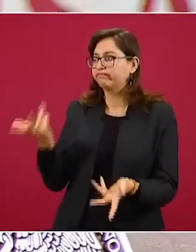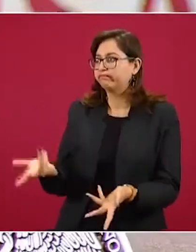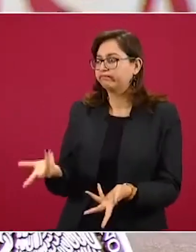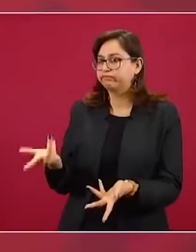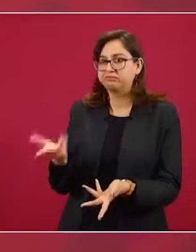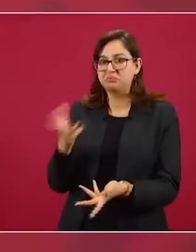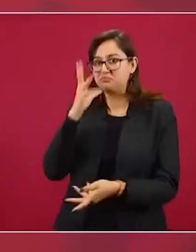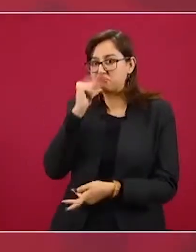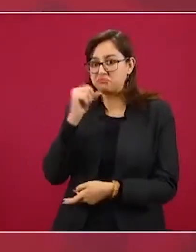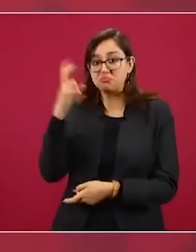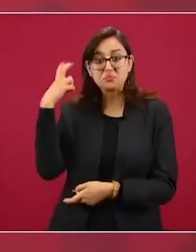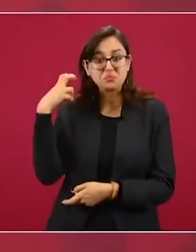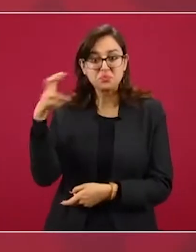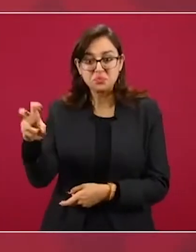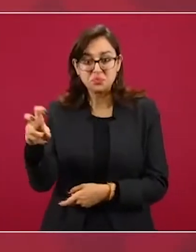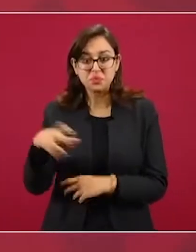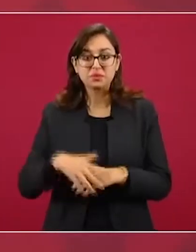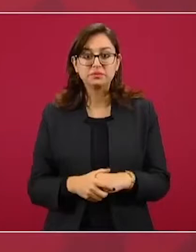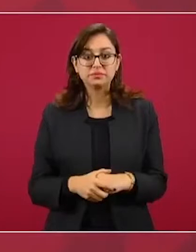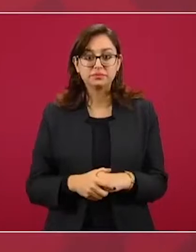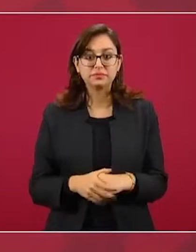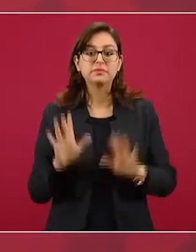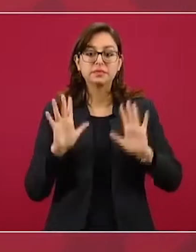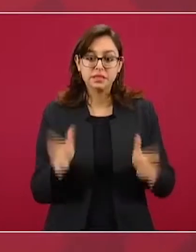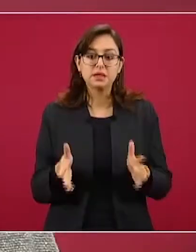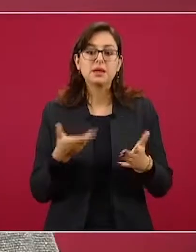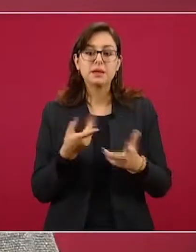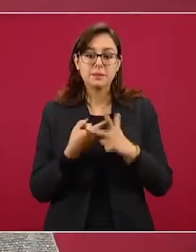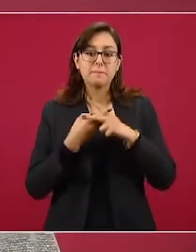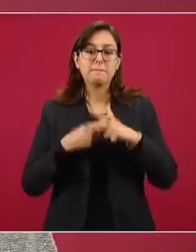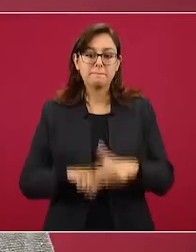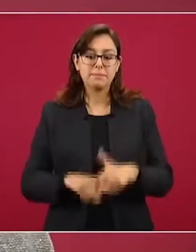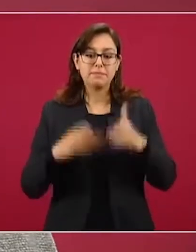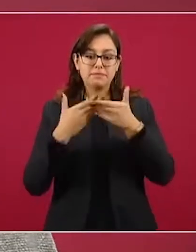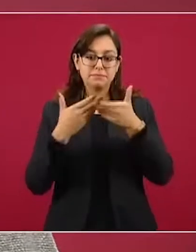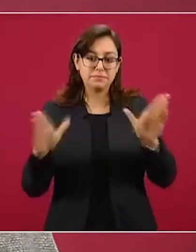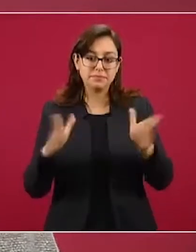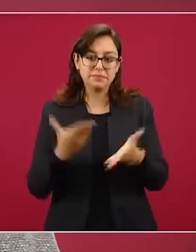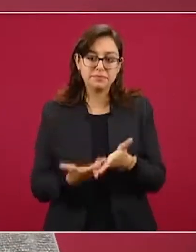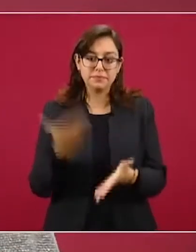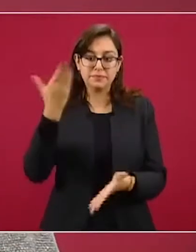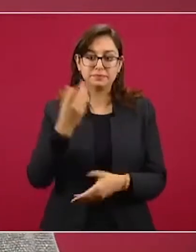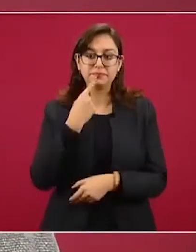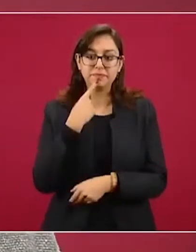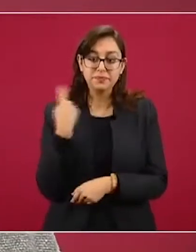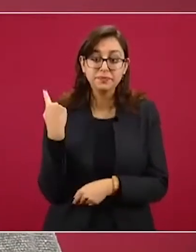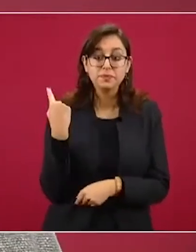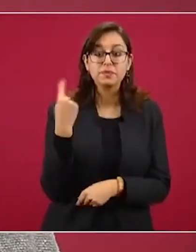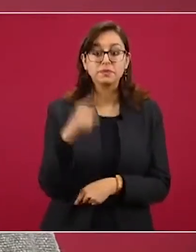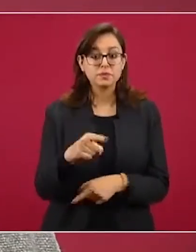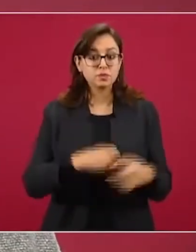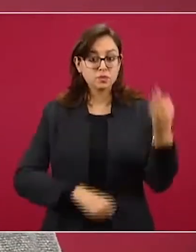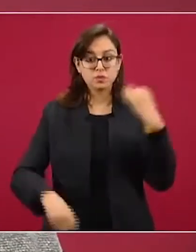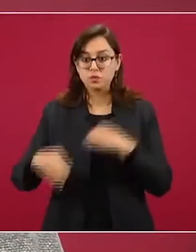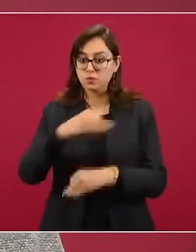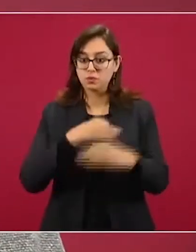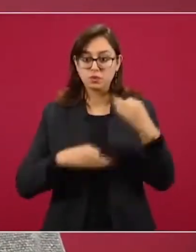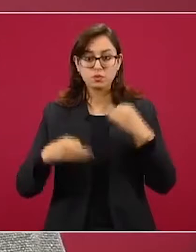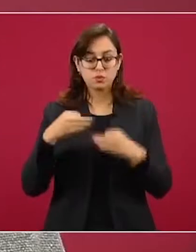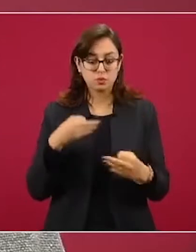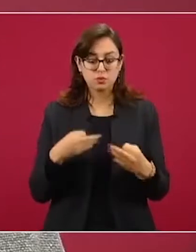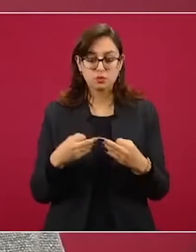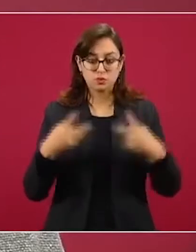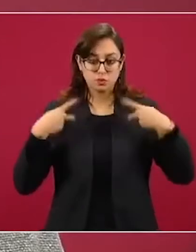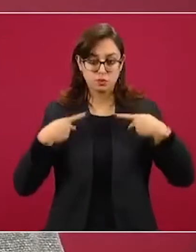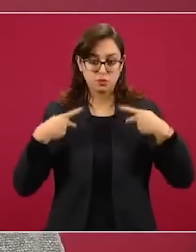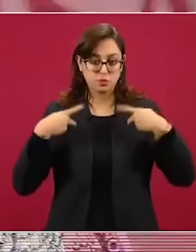en la semana del buen fin luego las puse una oferta en 25 por ciento de descuento al final están 2 por ciento más caras las croquetas que son